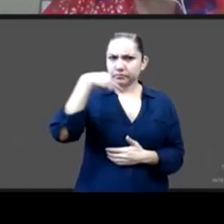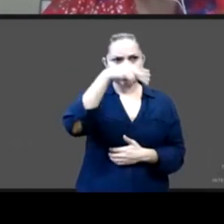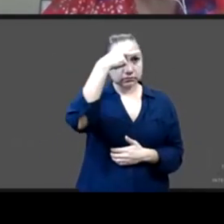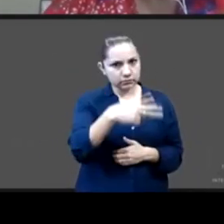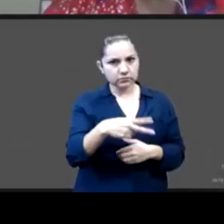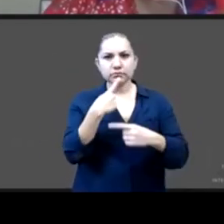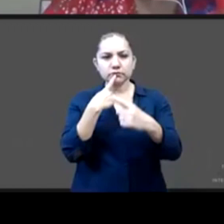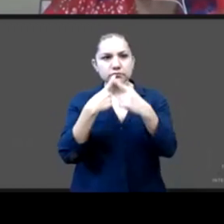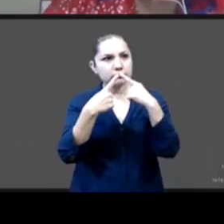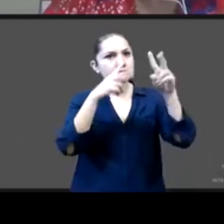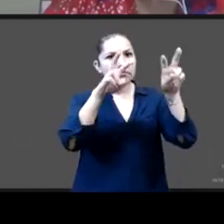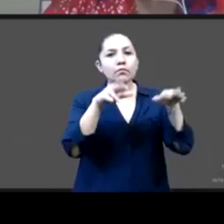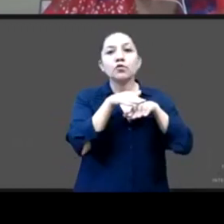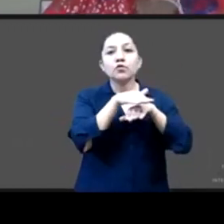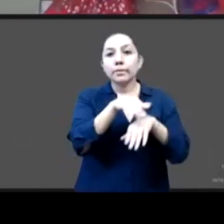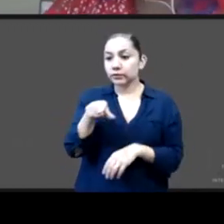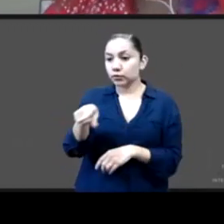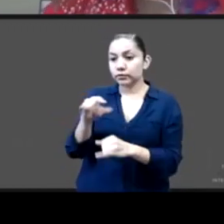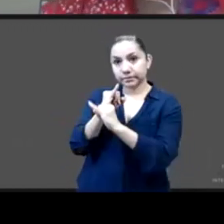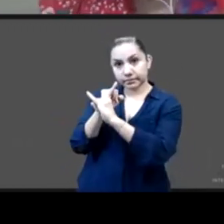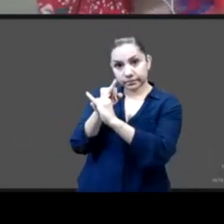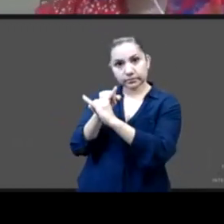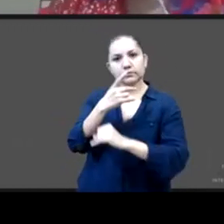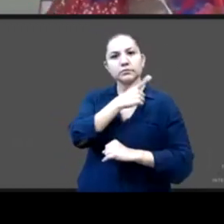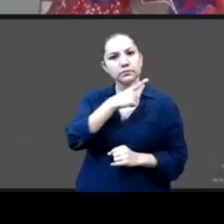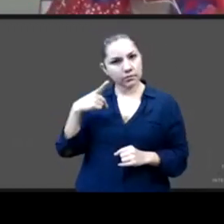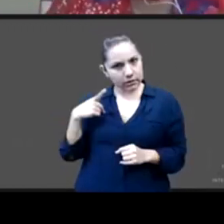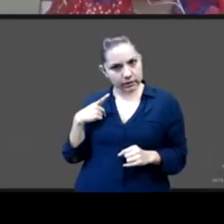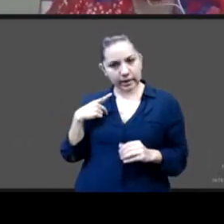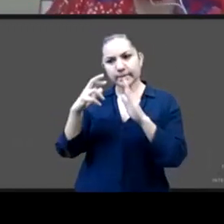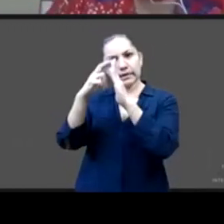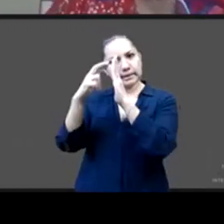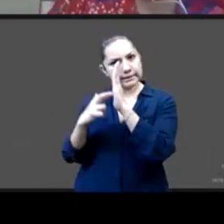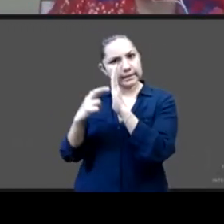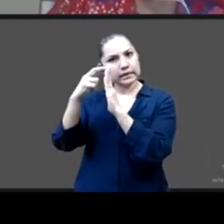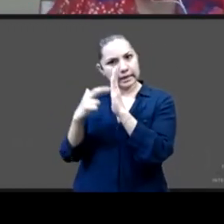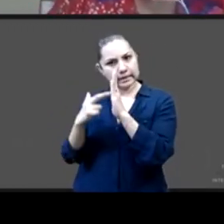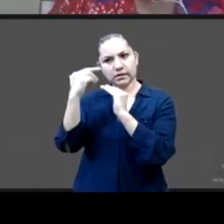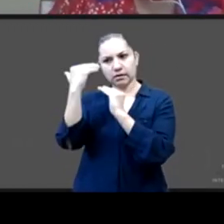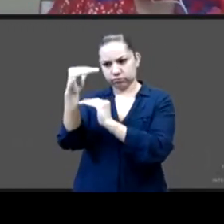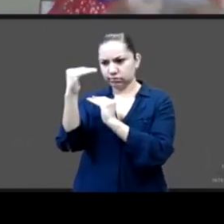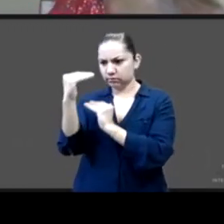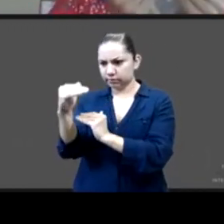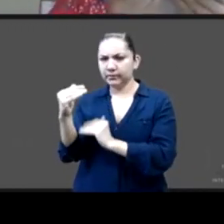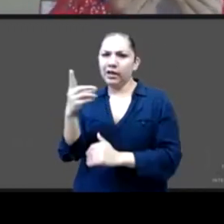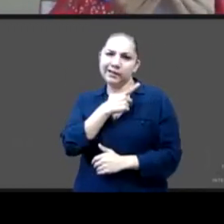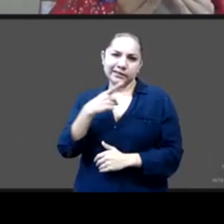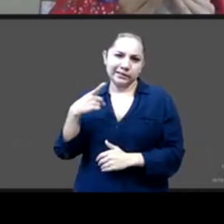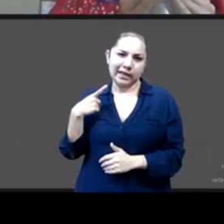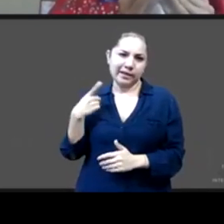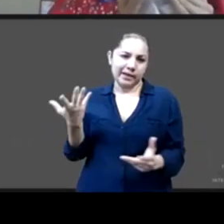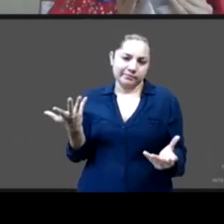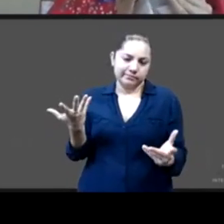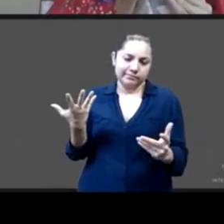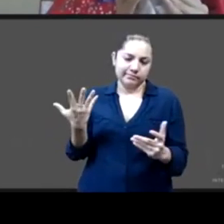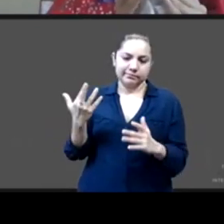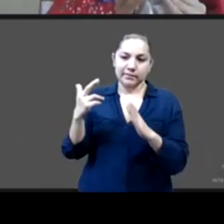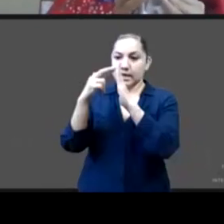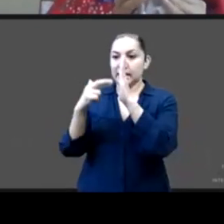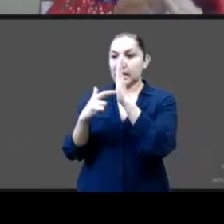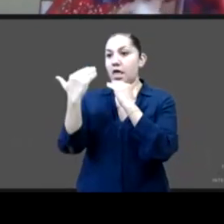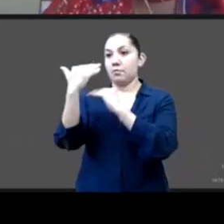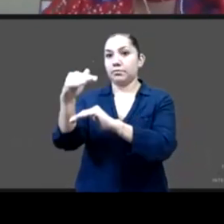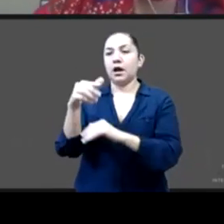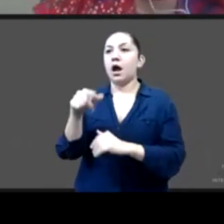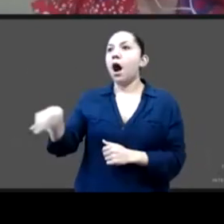a través del cual se limita la libertad de expresión. Y entonces no ligamos libertad de